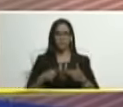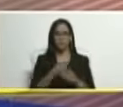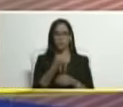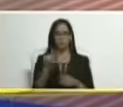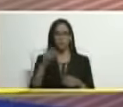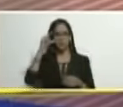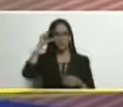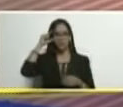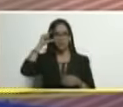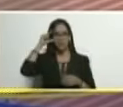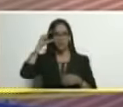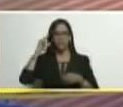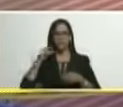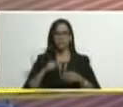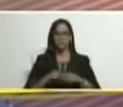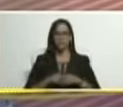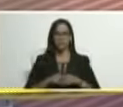fechas.